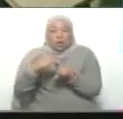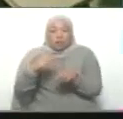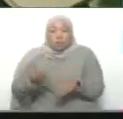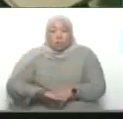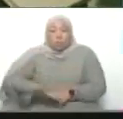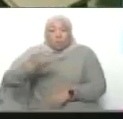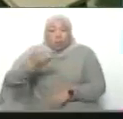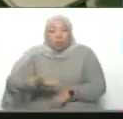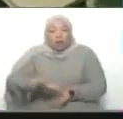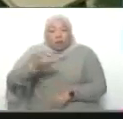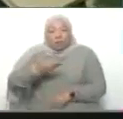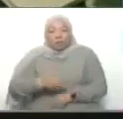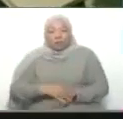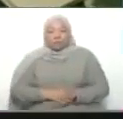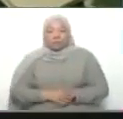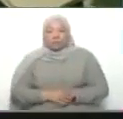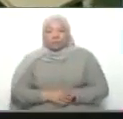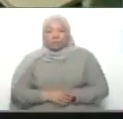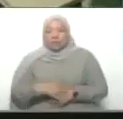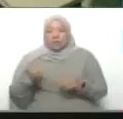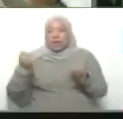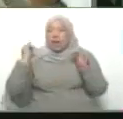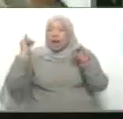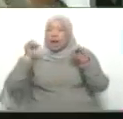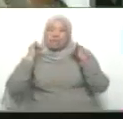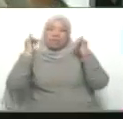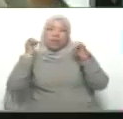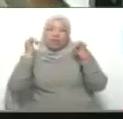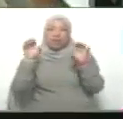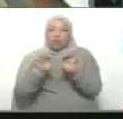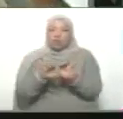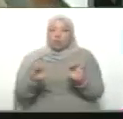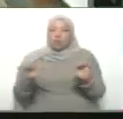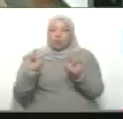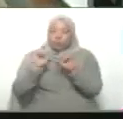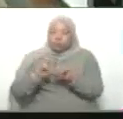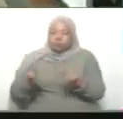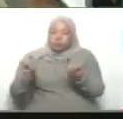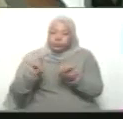acontecimiento. Es una fiesta, la fiesta de la educación,